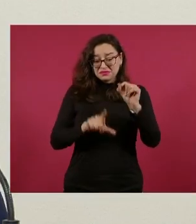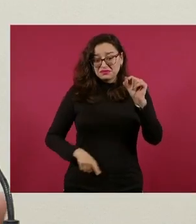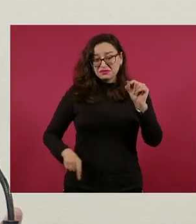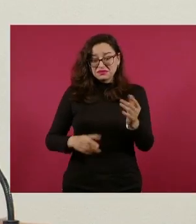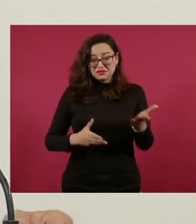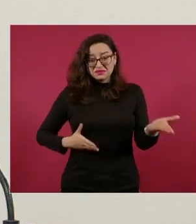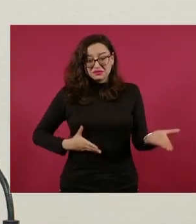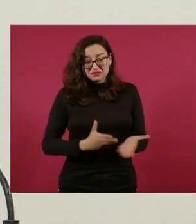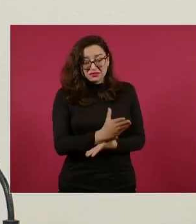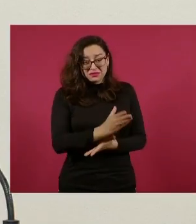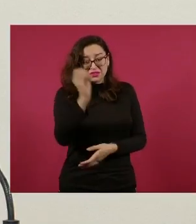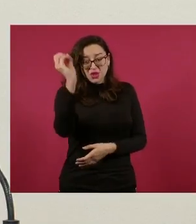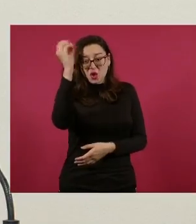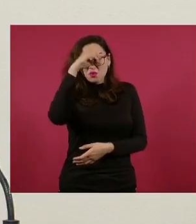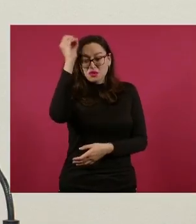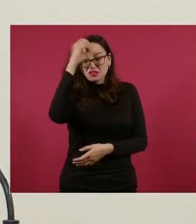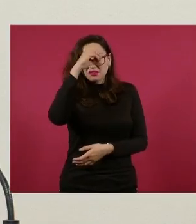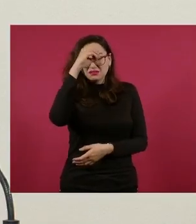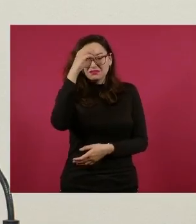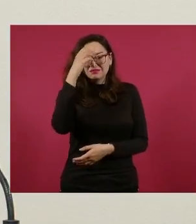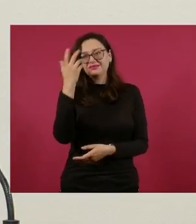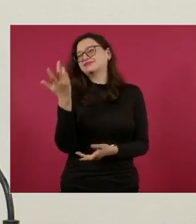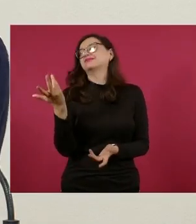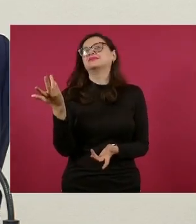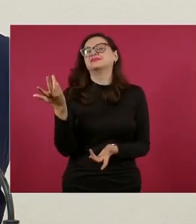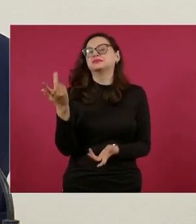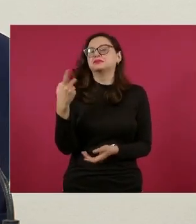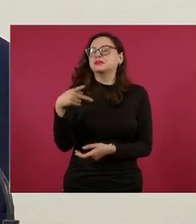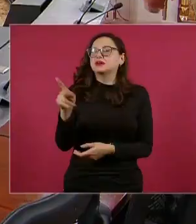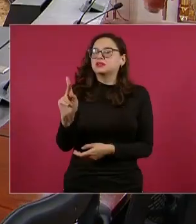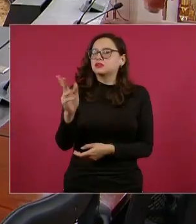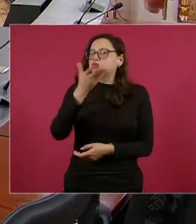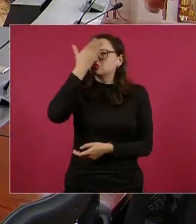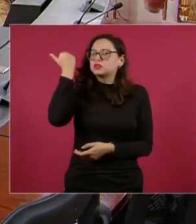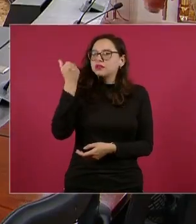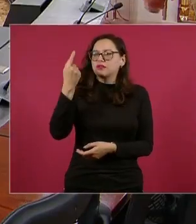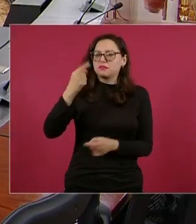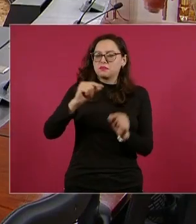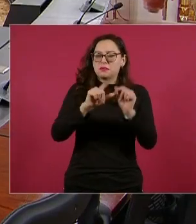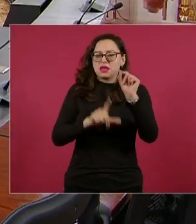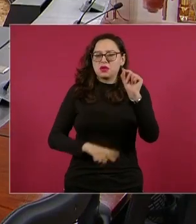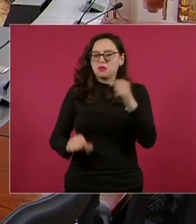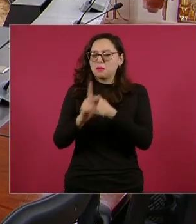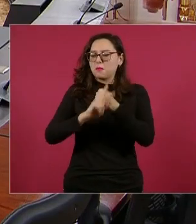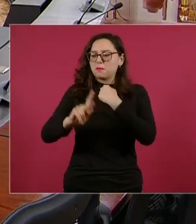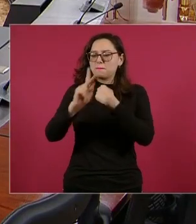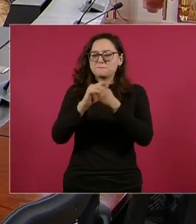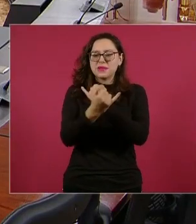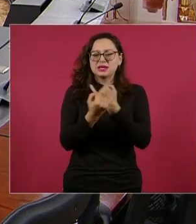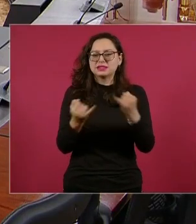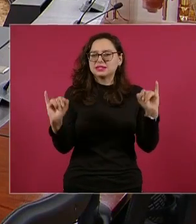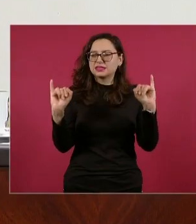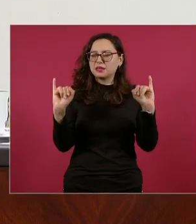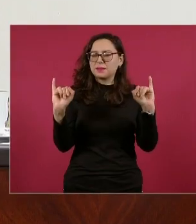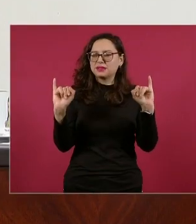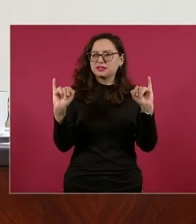de acuerdo a la Constitución, a nuestras leyes, somos un país independiente